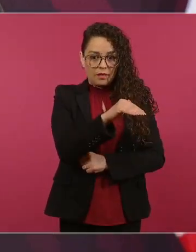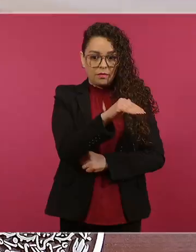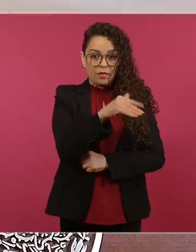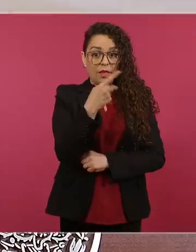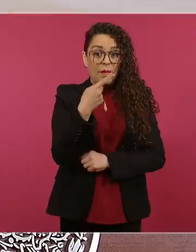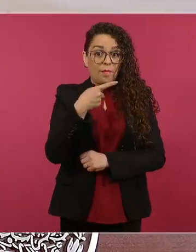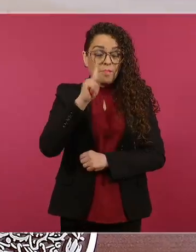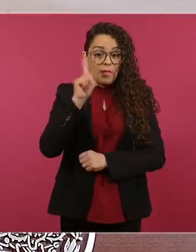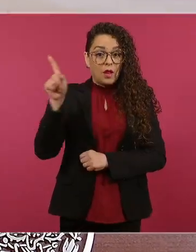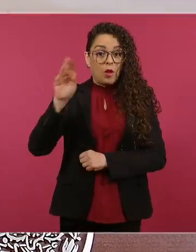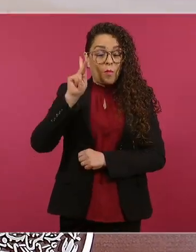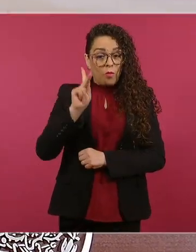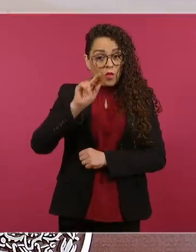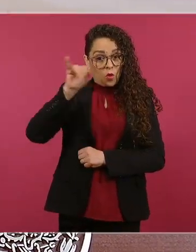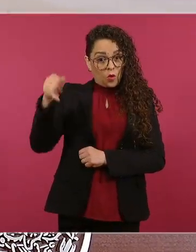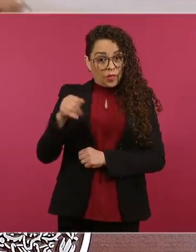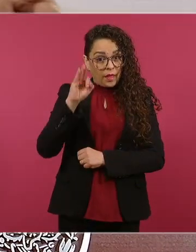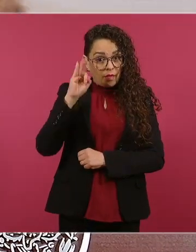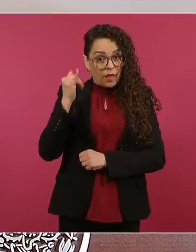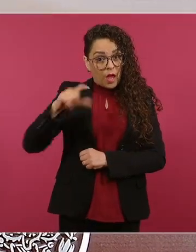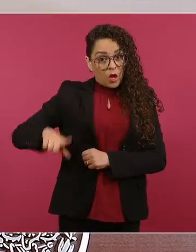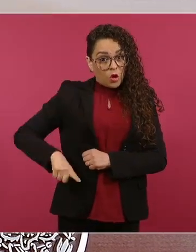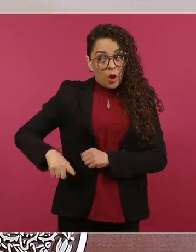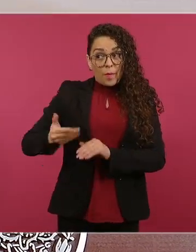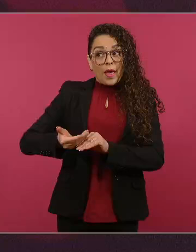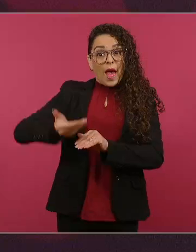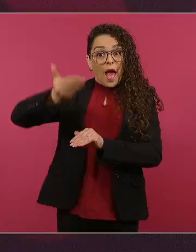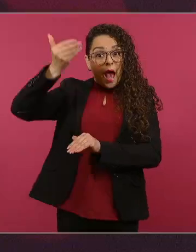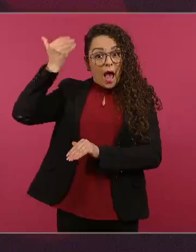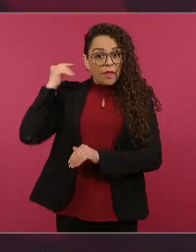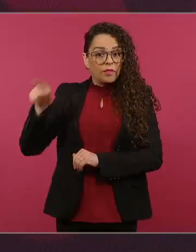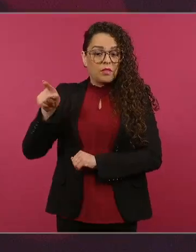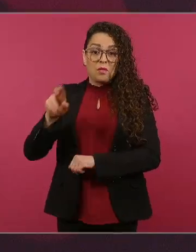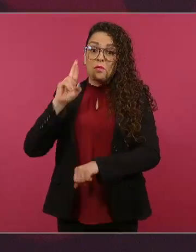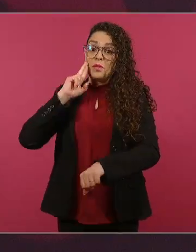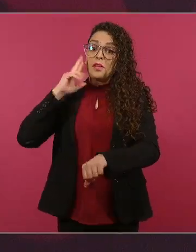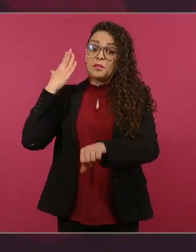Poder Judicial y de las organizaciones como